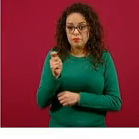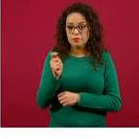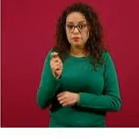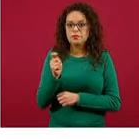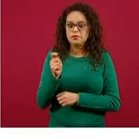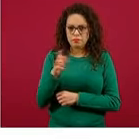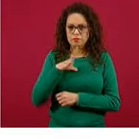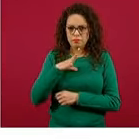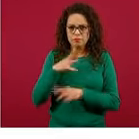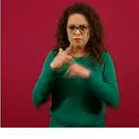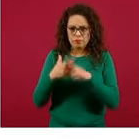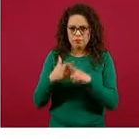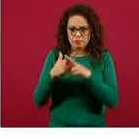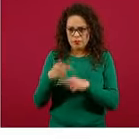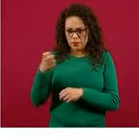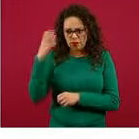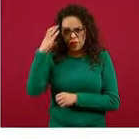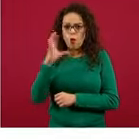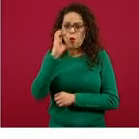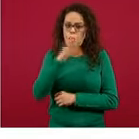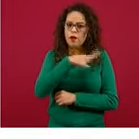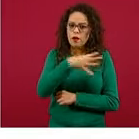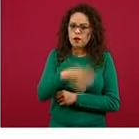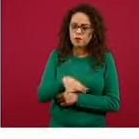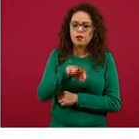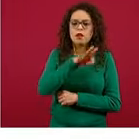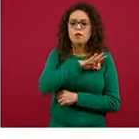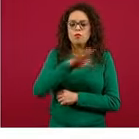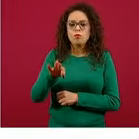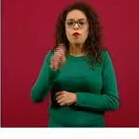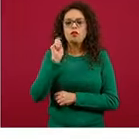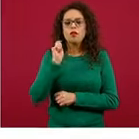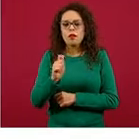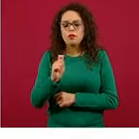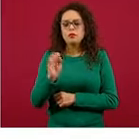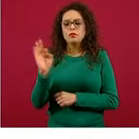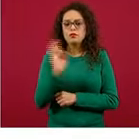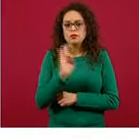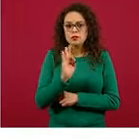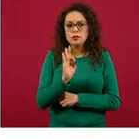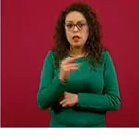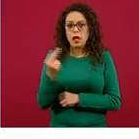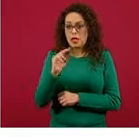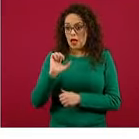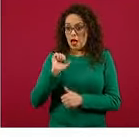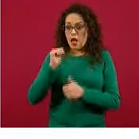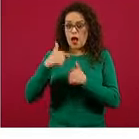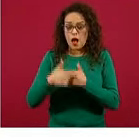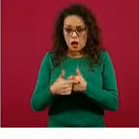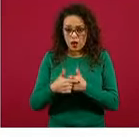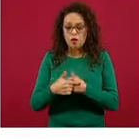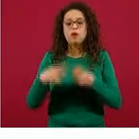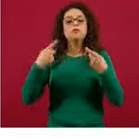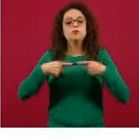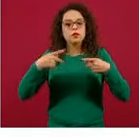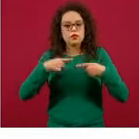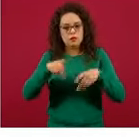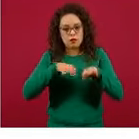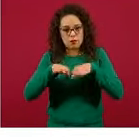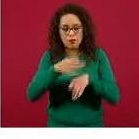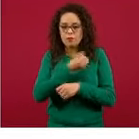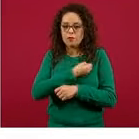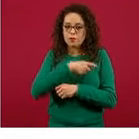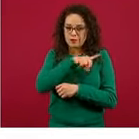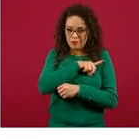camas generales, puedan en su momento contribuir aportando recurso tanto de profesionales de salud